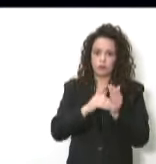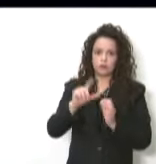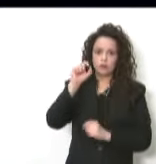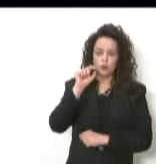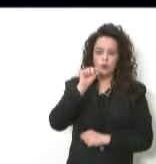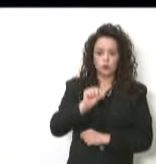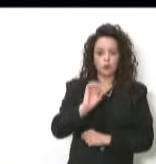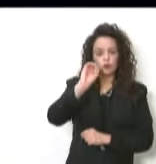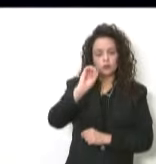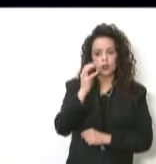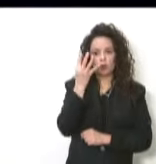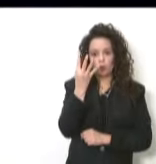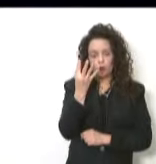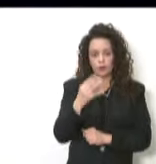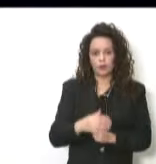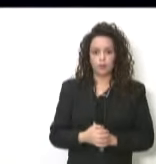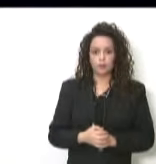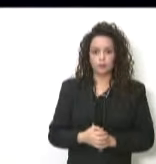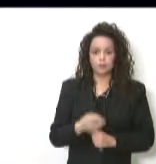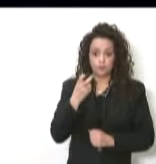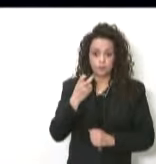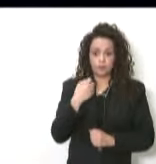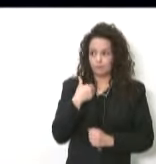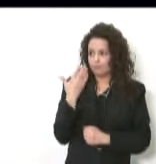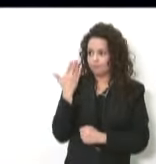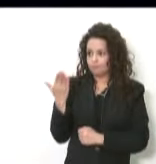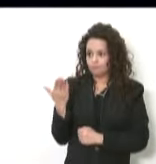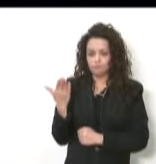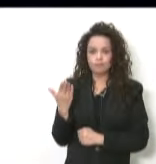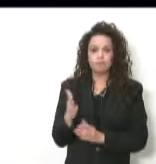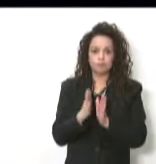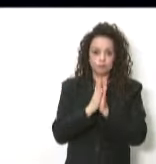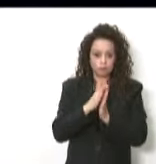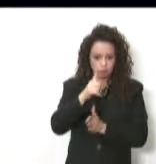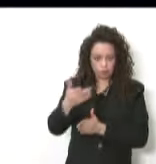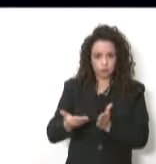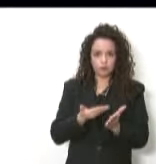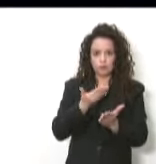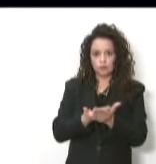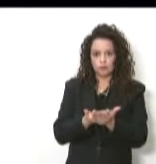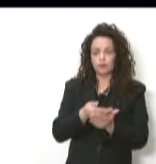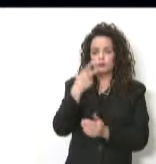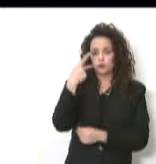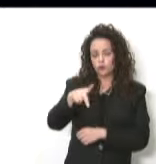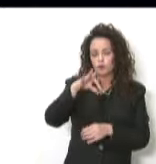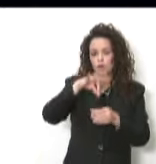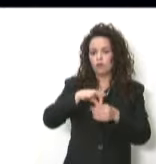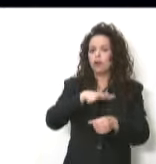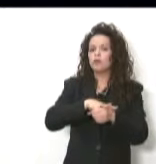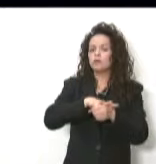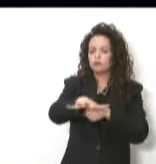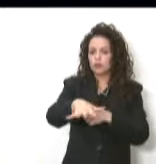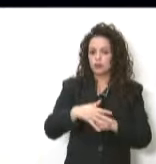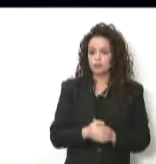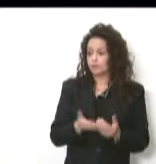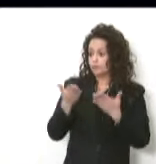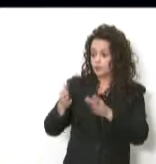ACT-PV-02-09-2020.04, por lo que solicito sean tan amables de expresar el sentido de su voto. Comisionado Guerra.